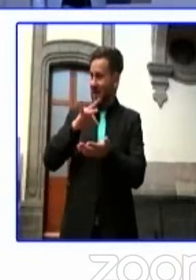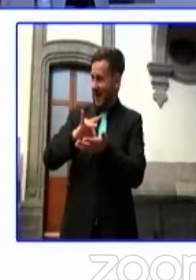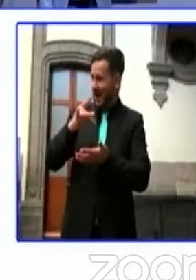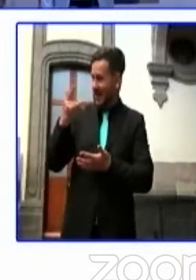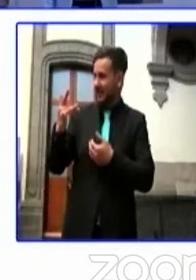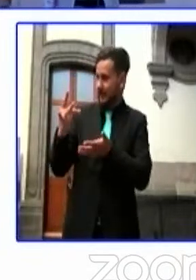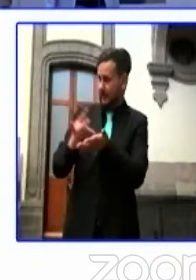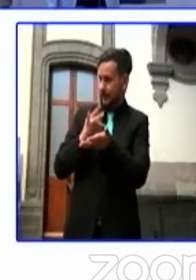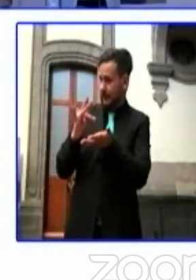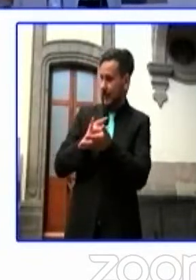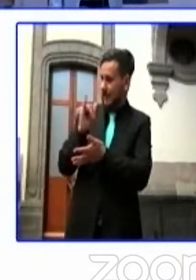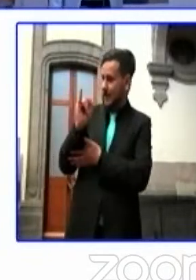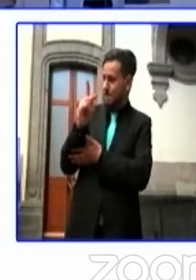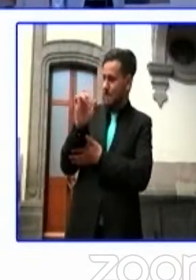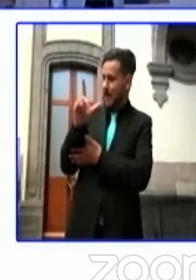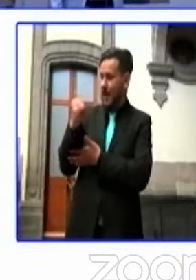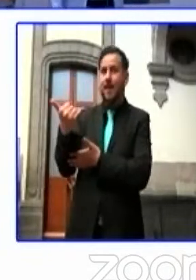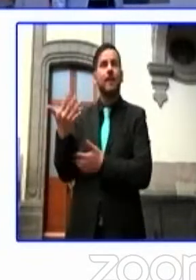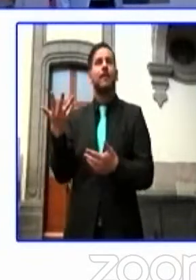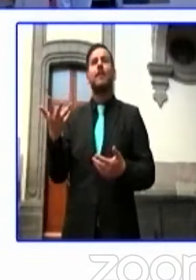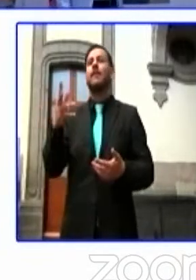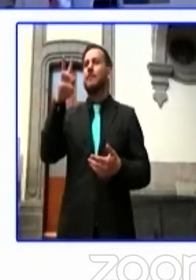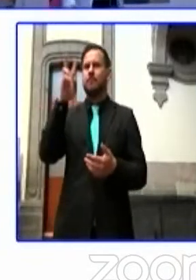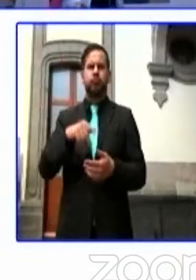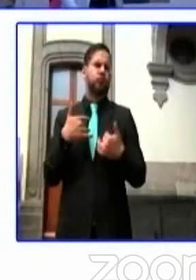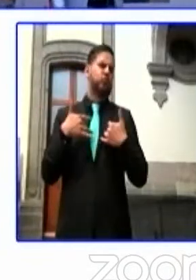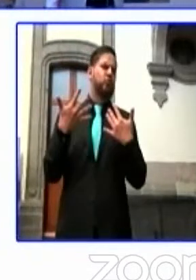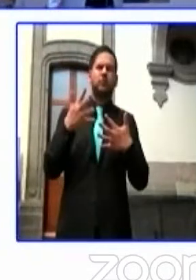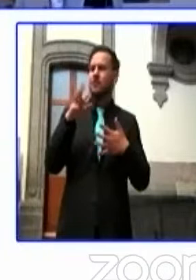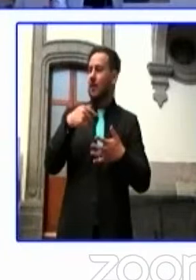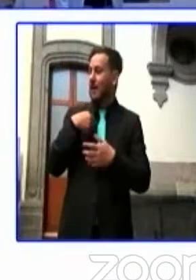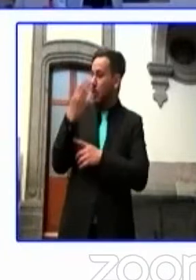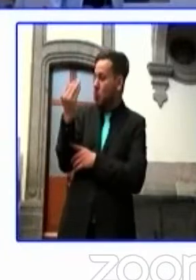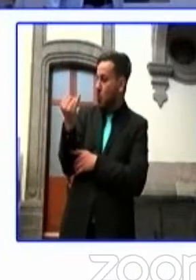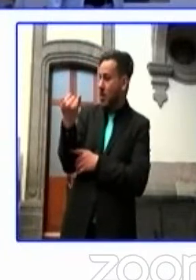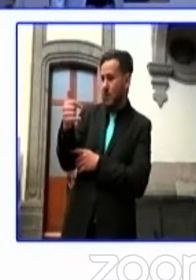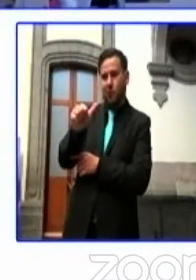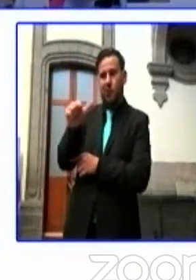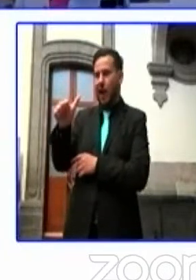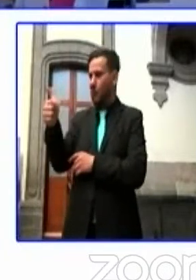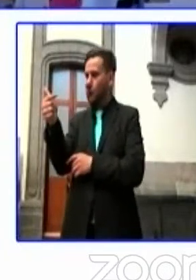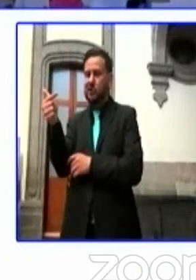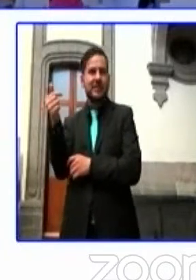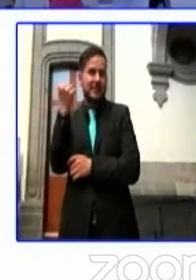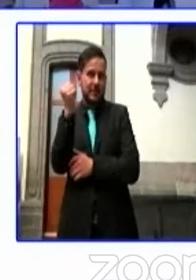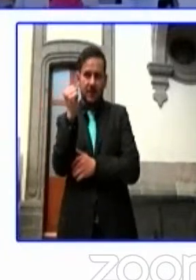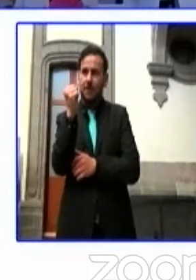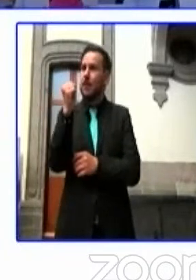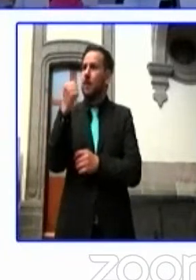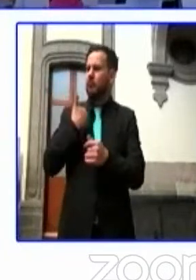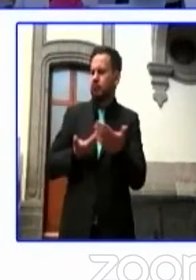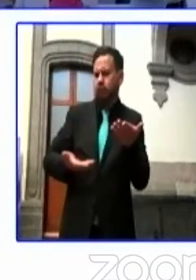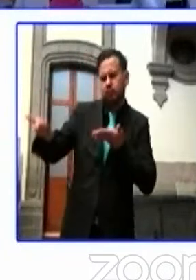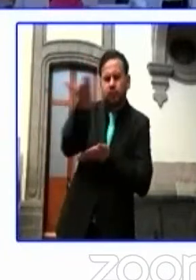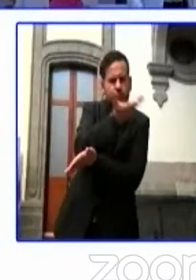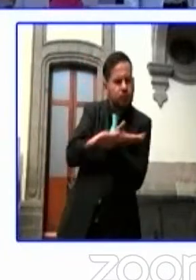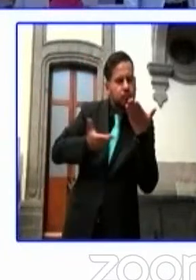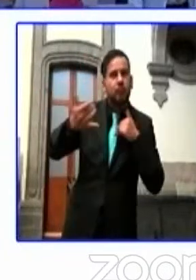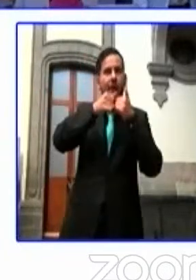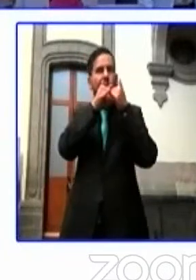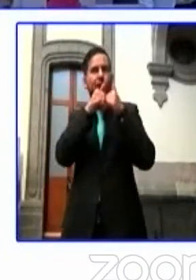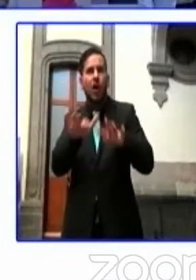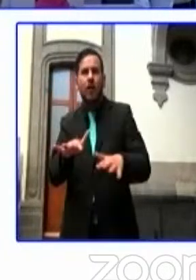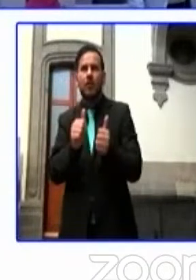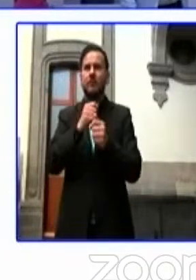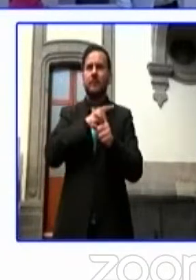del IPDEI, fue una gran oportunidad los días 9 y 12 de septiembre para intercambiar información. Sobre